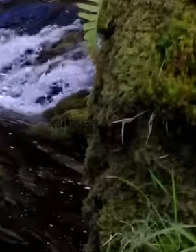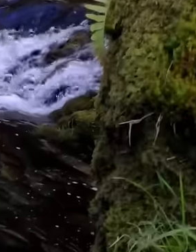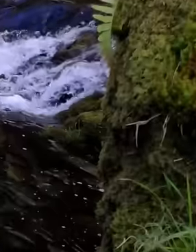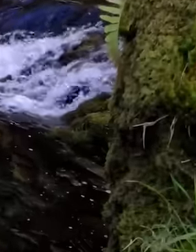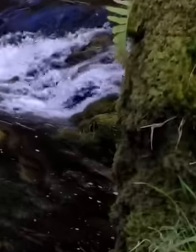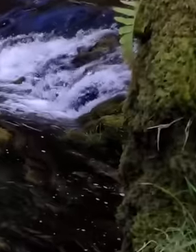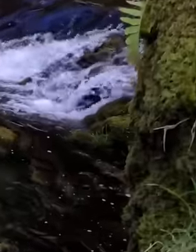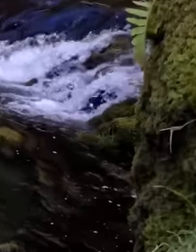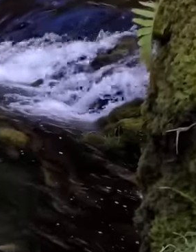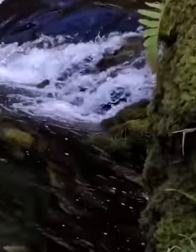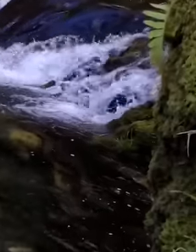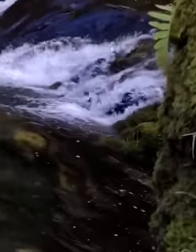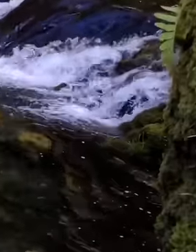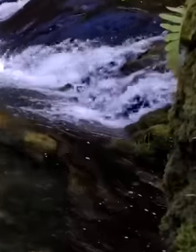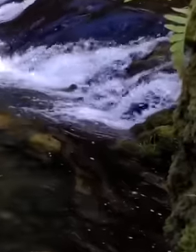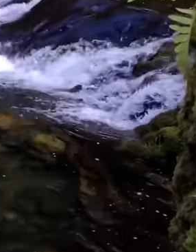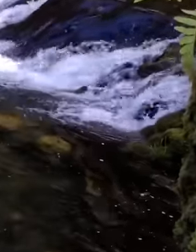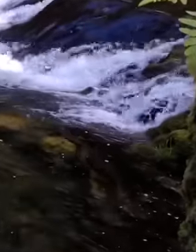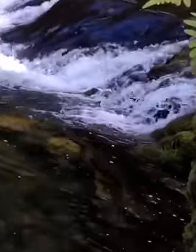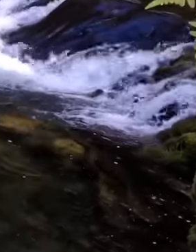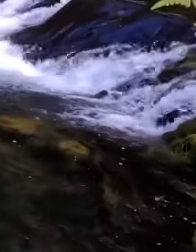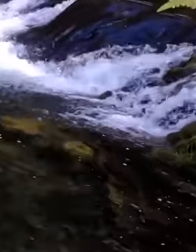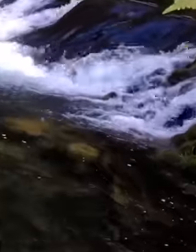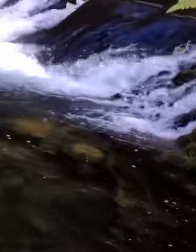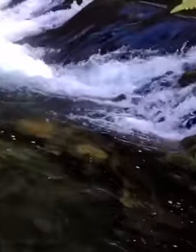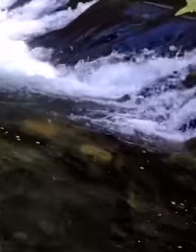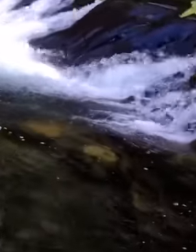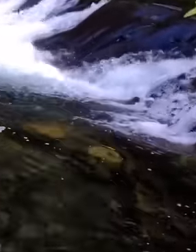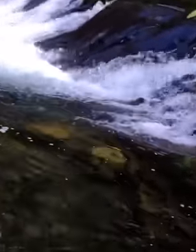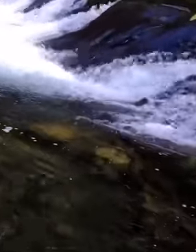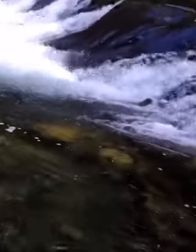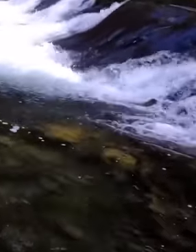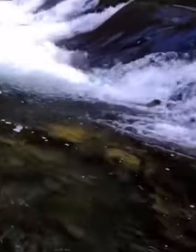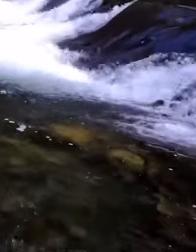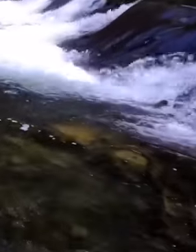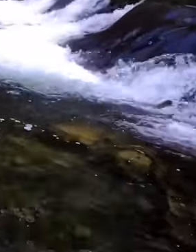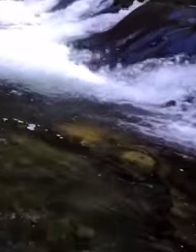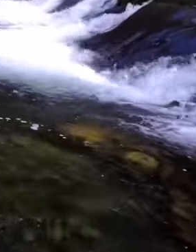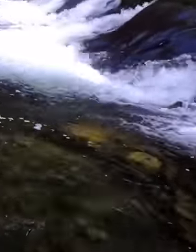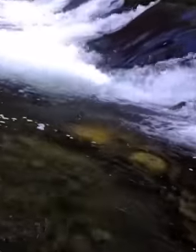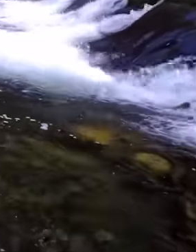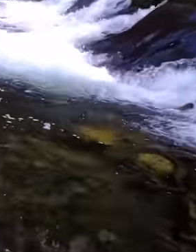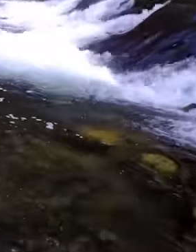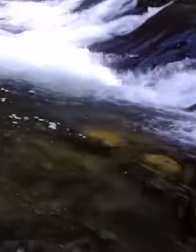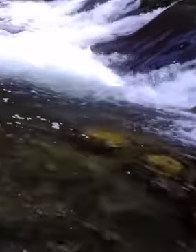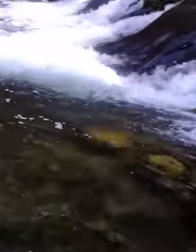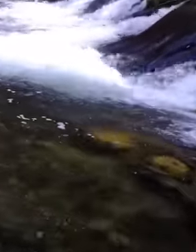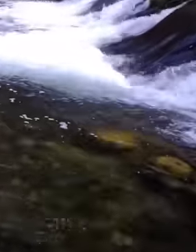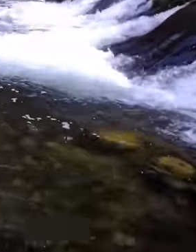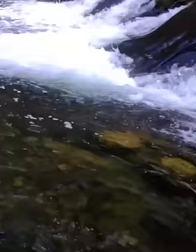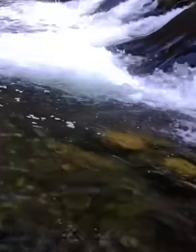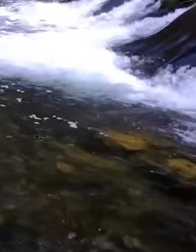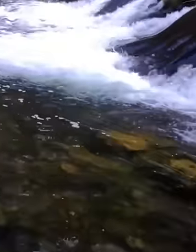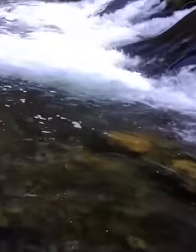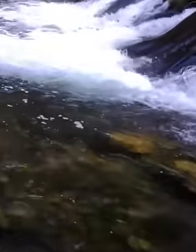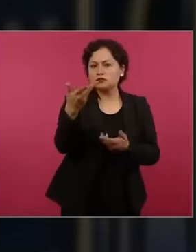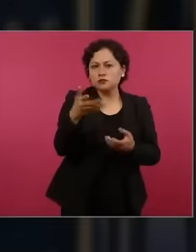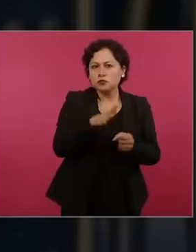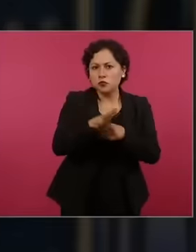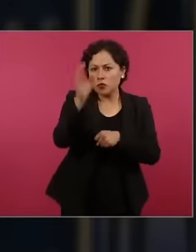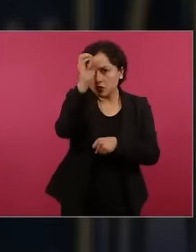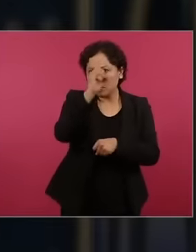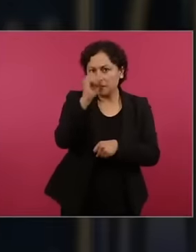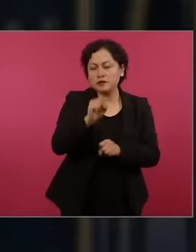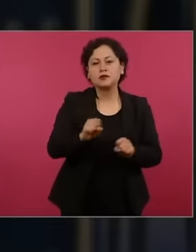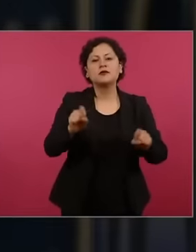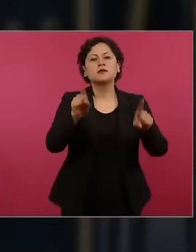los políticos tejanos y cómo ve la temporada de calor en Estados Unidos que se meten ahora con